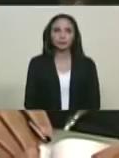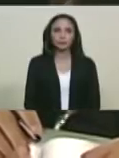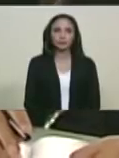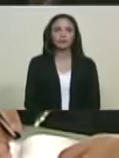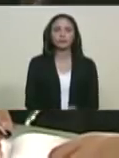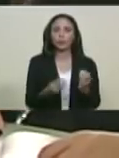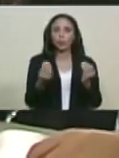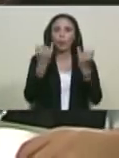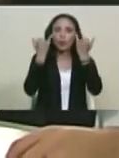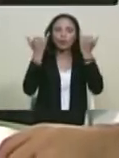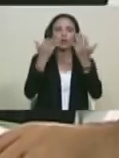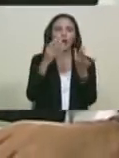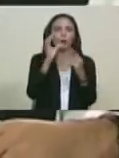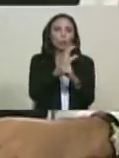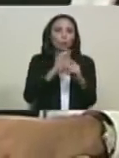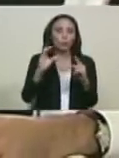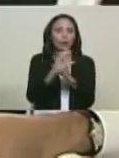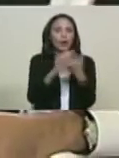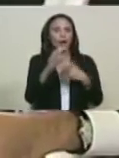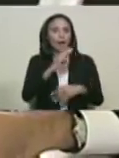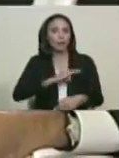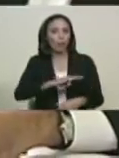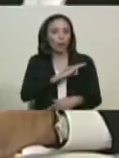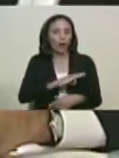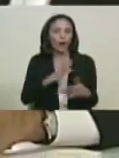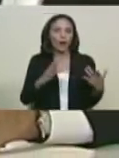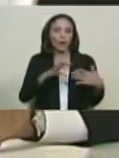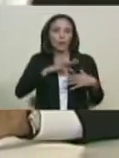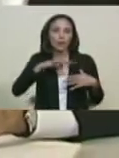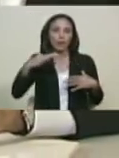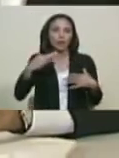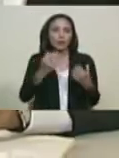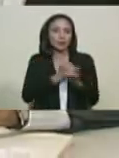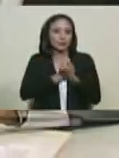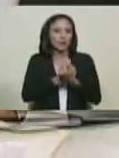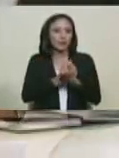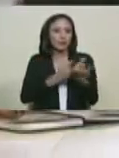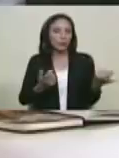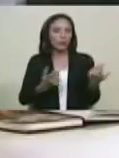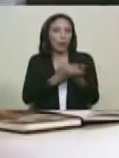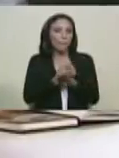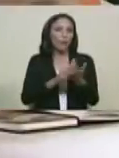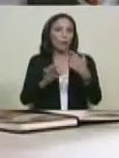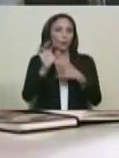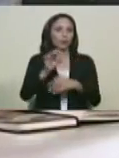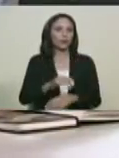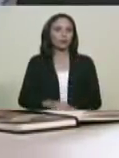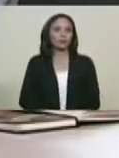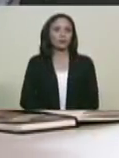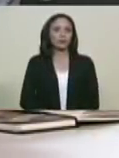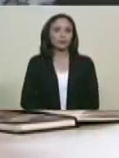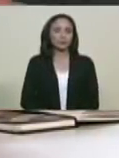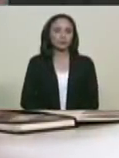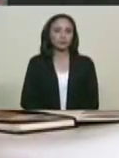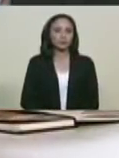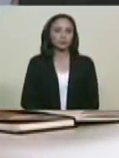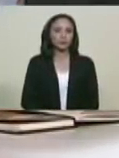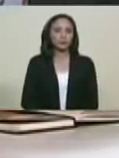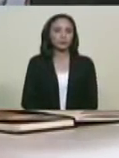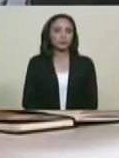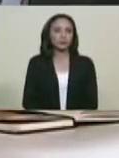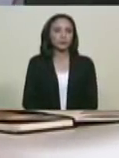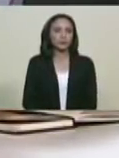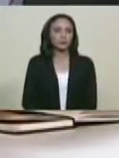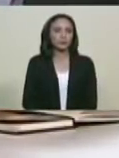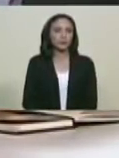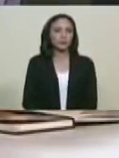espiritual cultural moral sentimental de un país en su capacidad de pensar